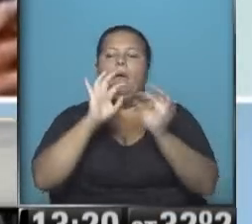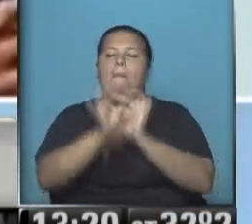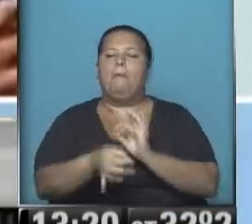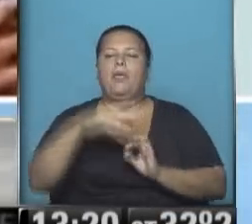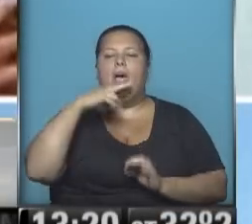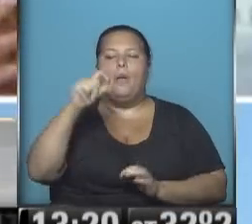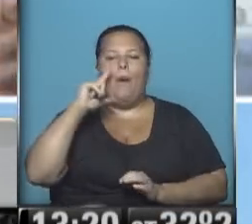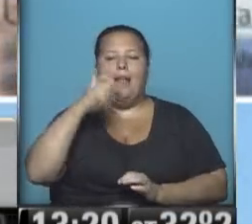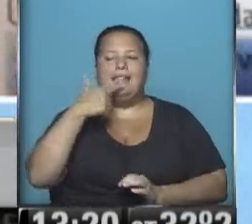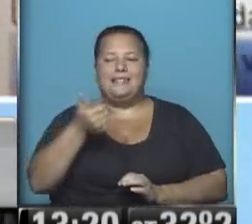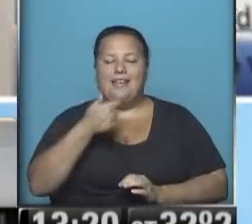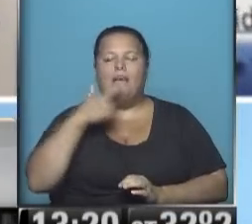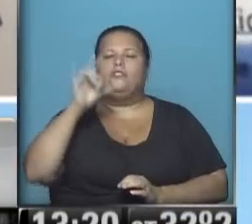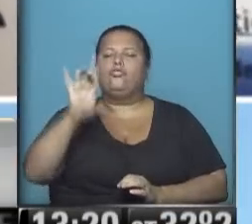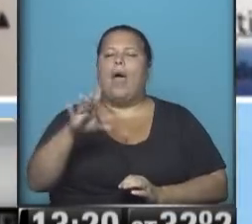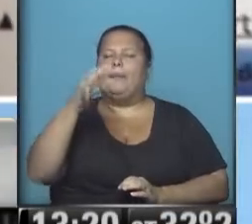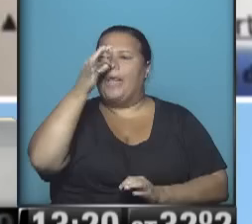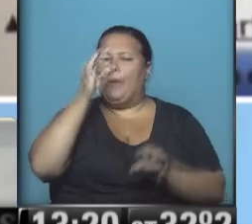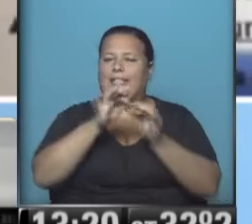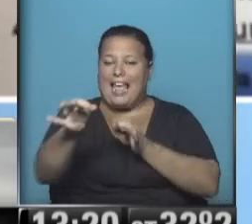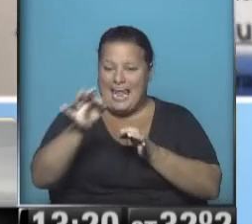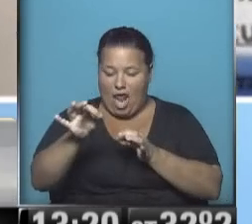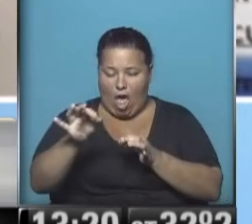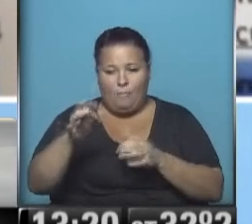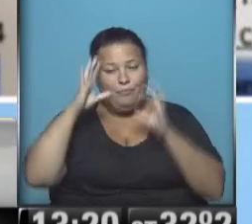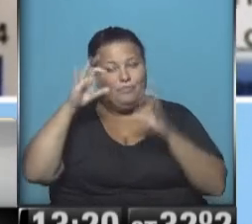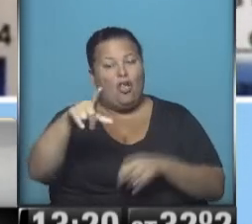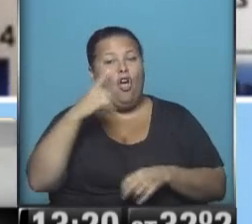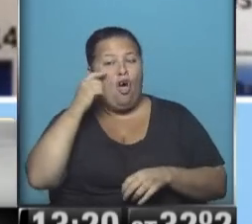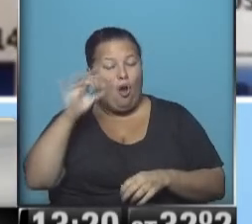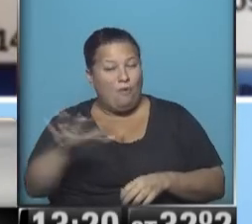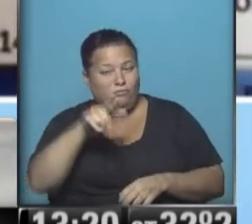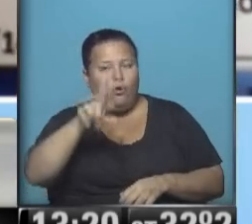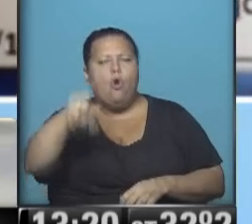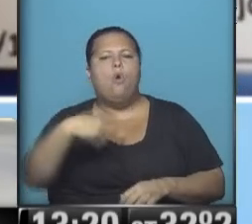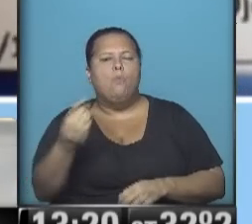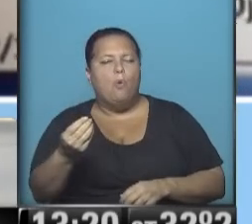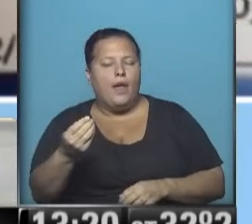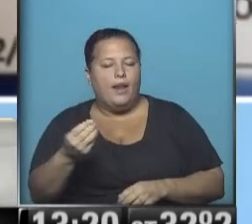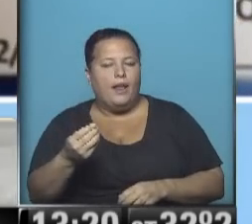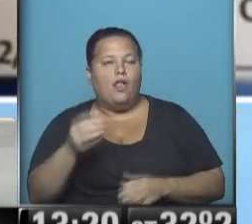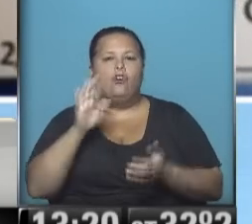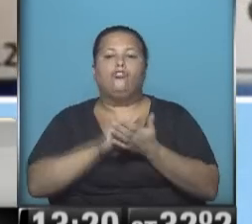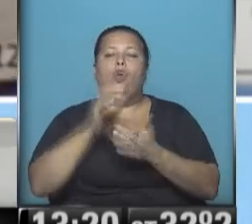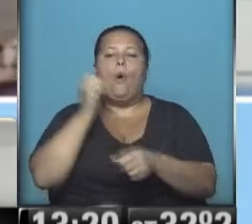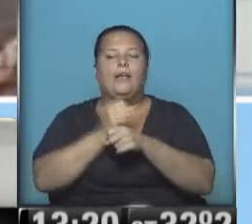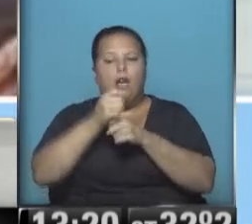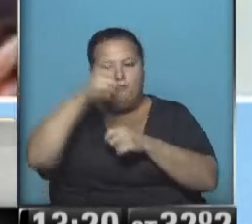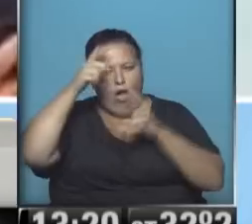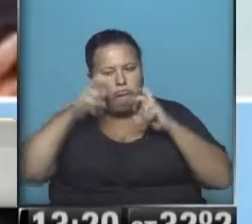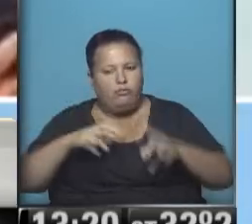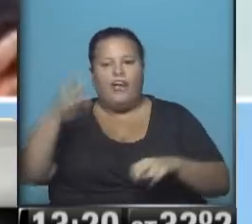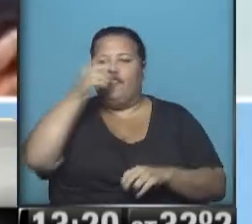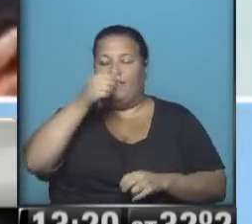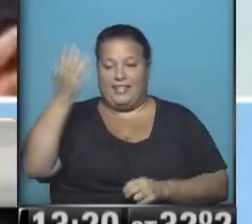balizas a solamente 20 km les recuerdo que este sospechoso surge del trabajo policial hecho el fin de